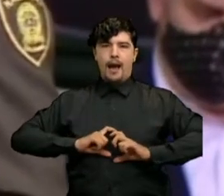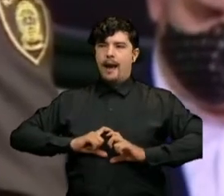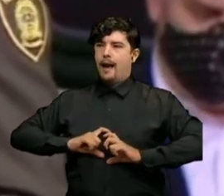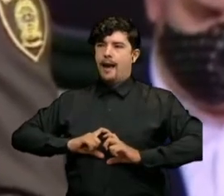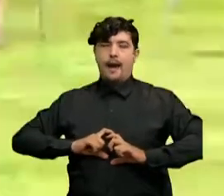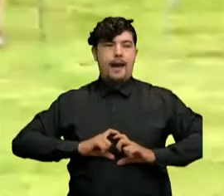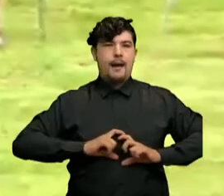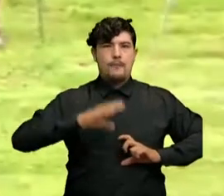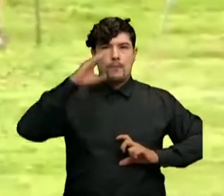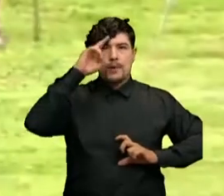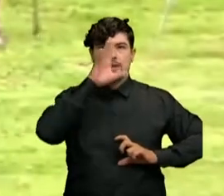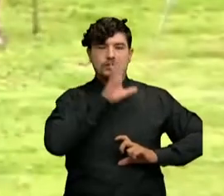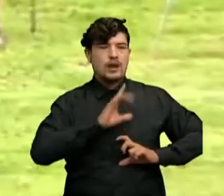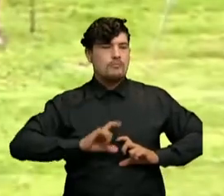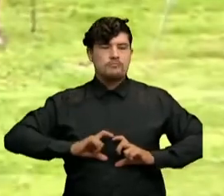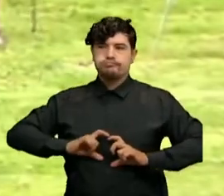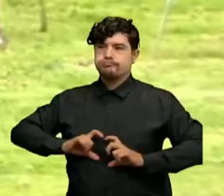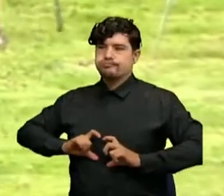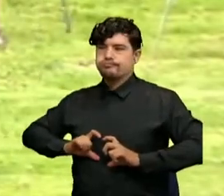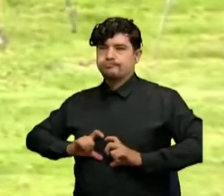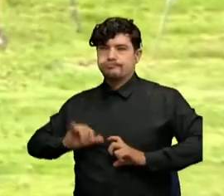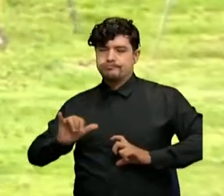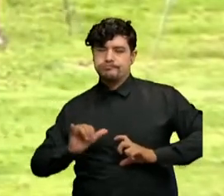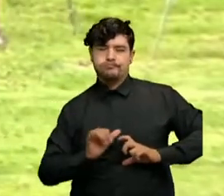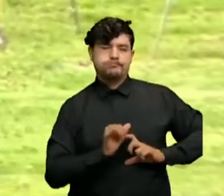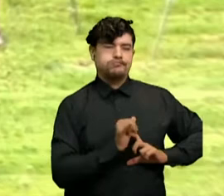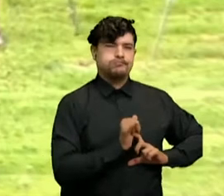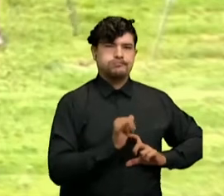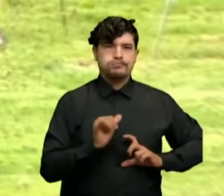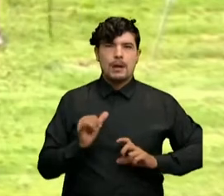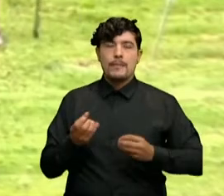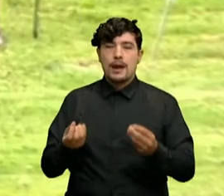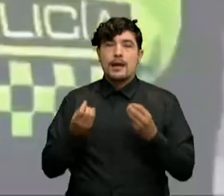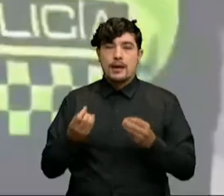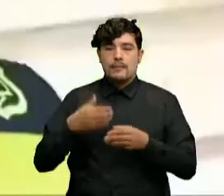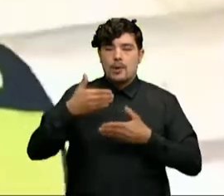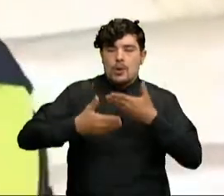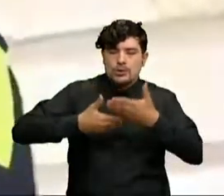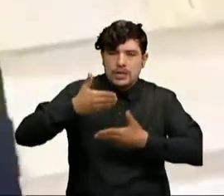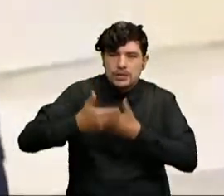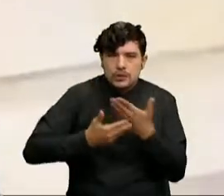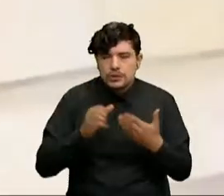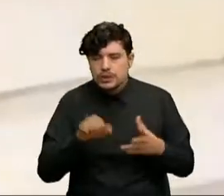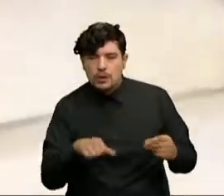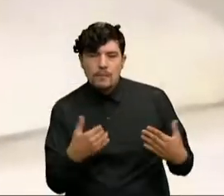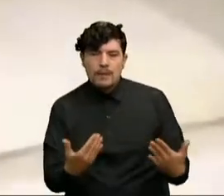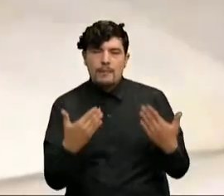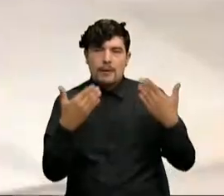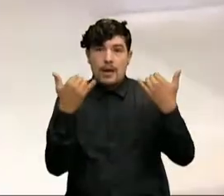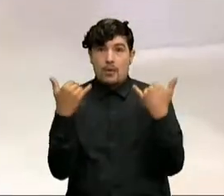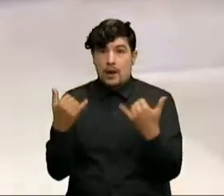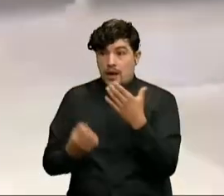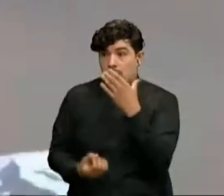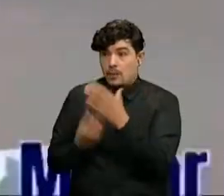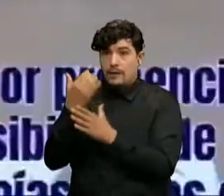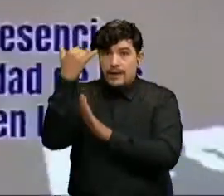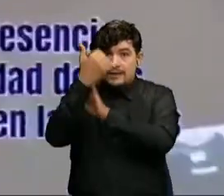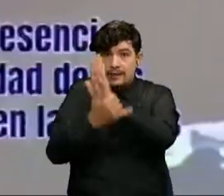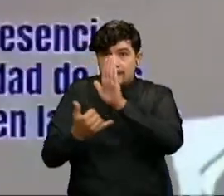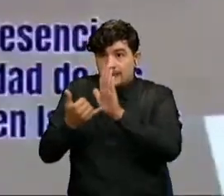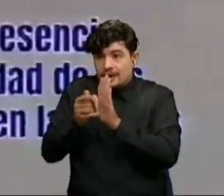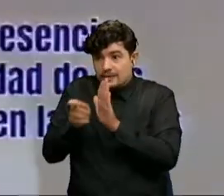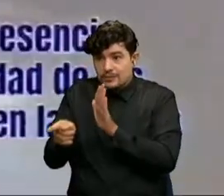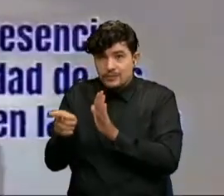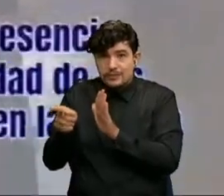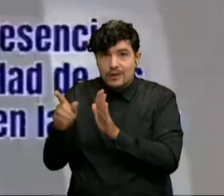rápida, oportuna para todo el servicio de policía en el territorio nacional. Esta nueva identidad hace parte del plan de transformación